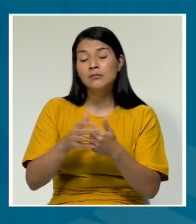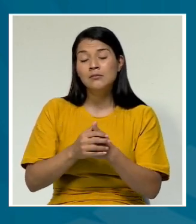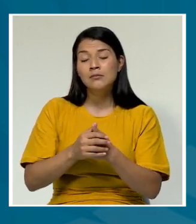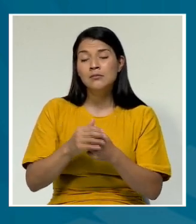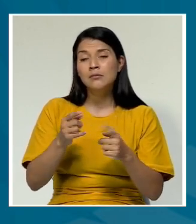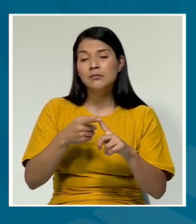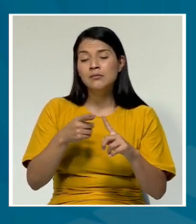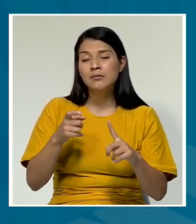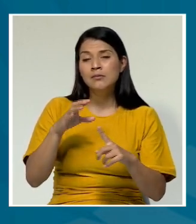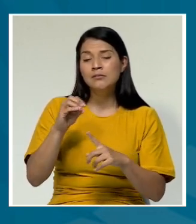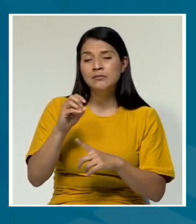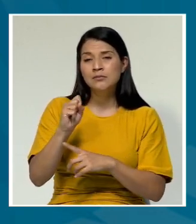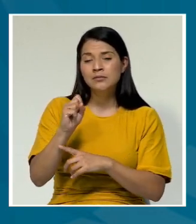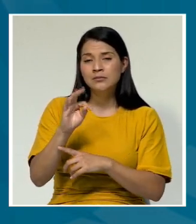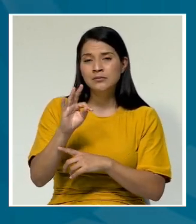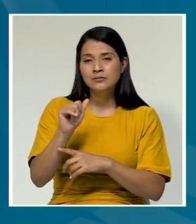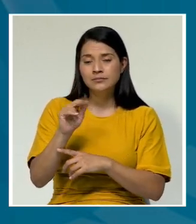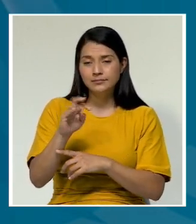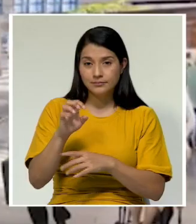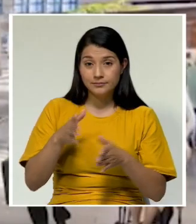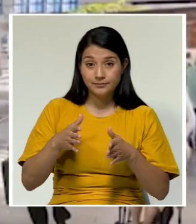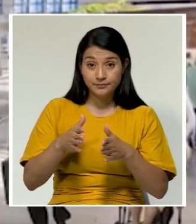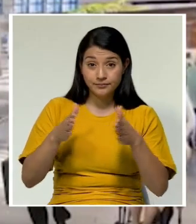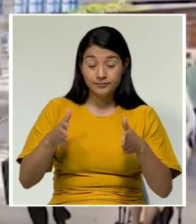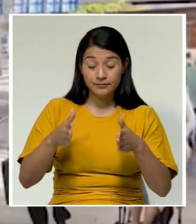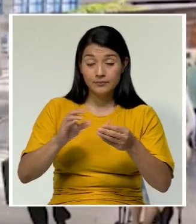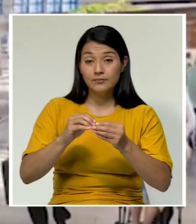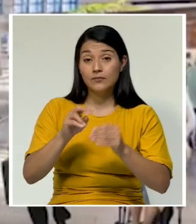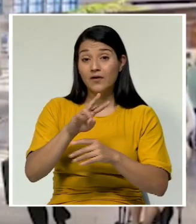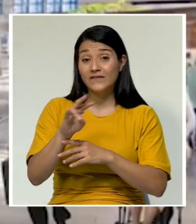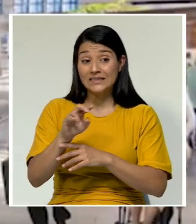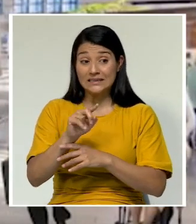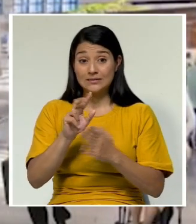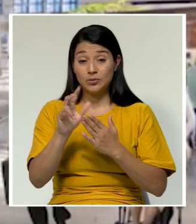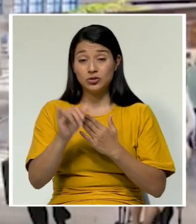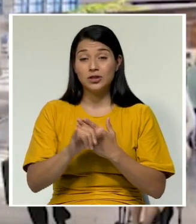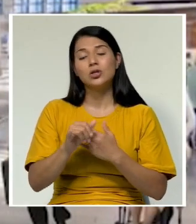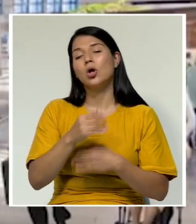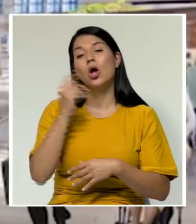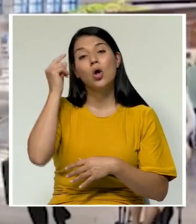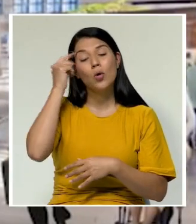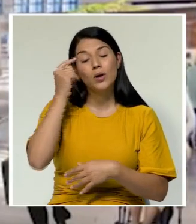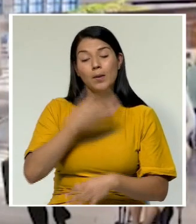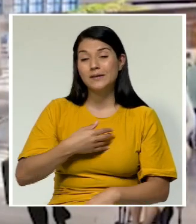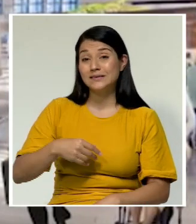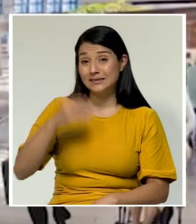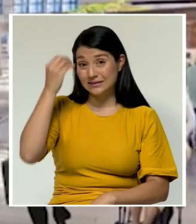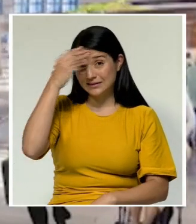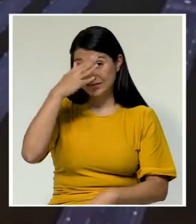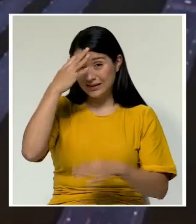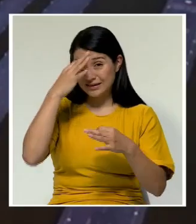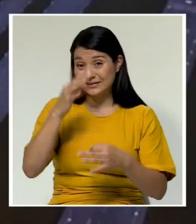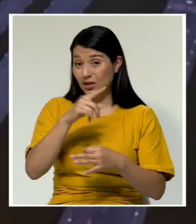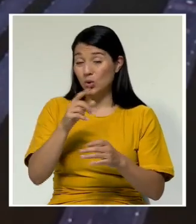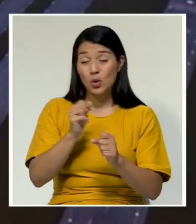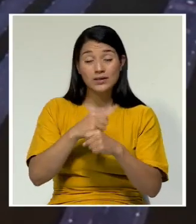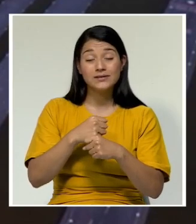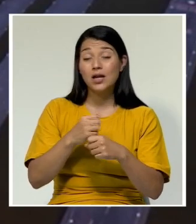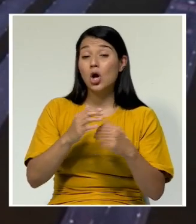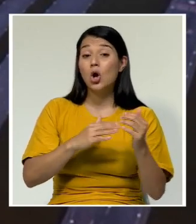Entonces, hay dos cosas. Uno, la parte de cómo está la normativa para hacerlo, que definitivamente la próxima